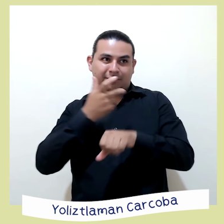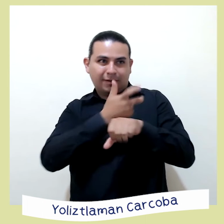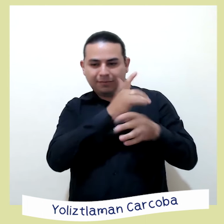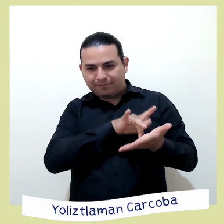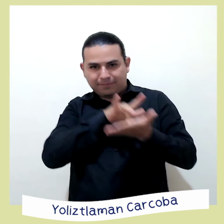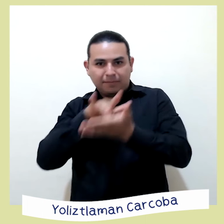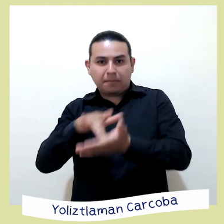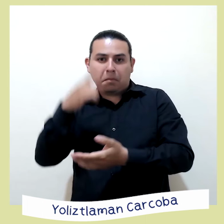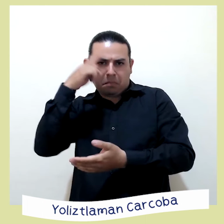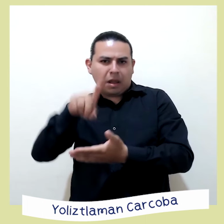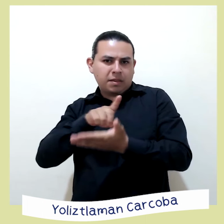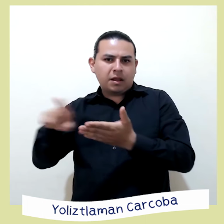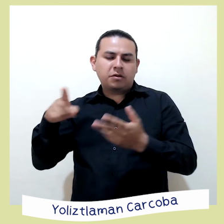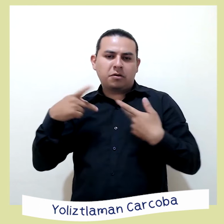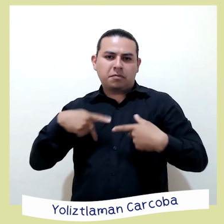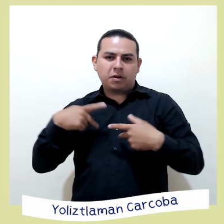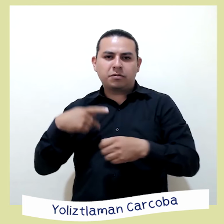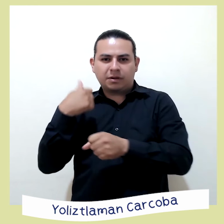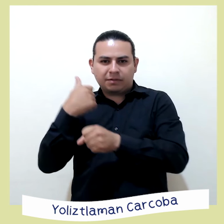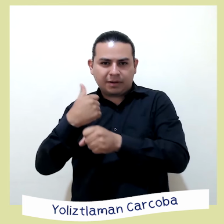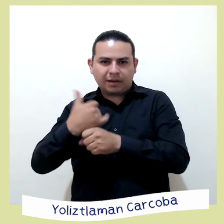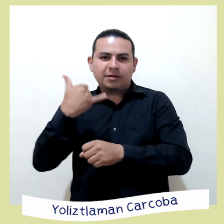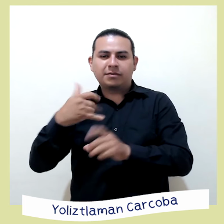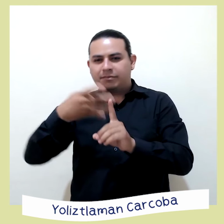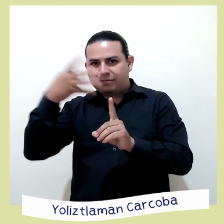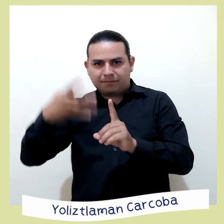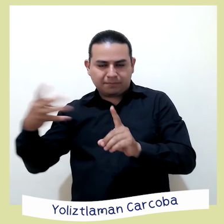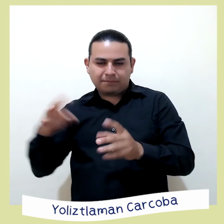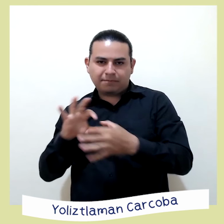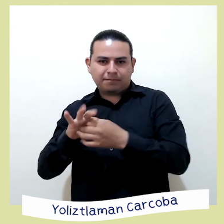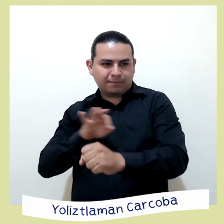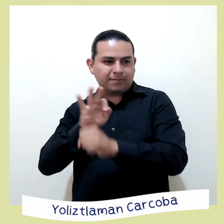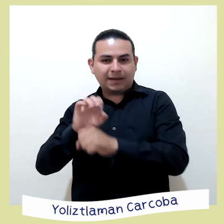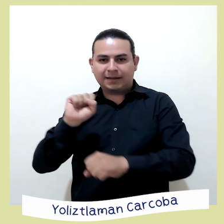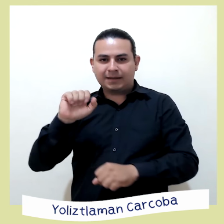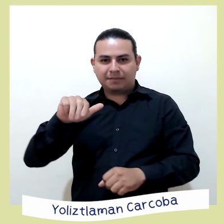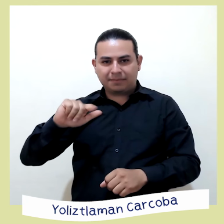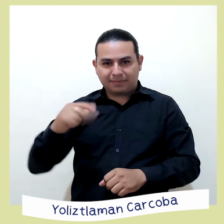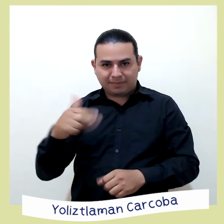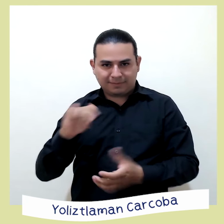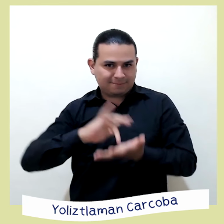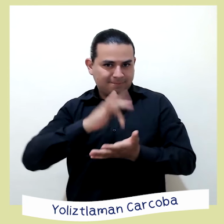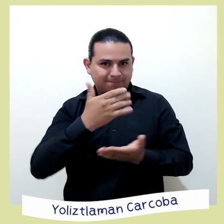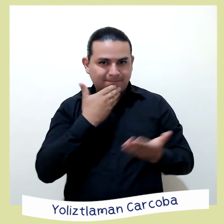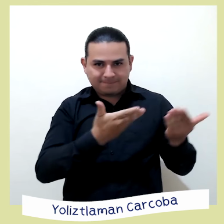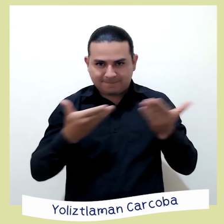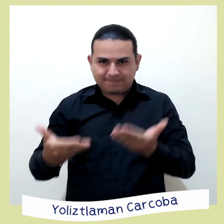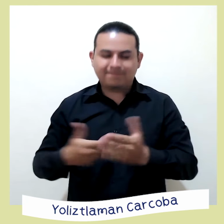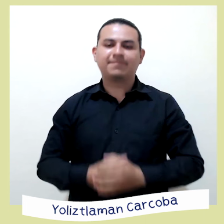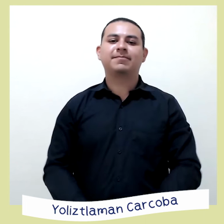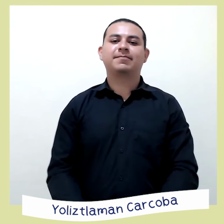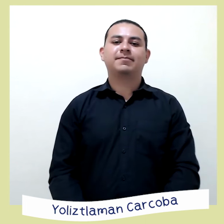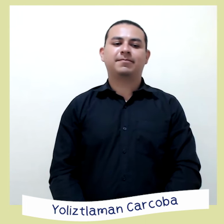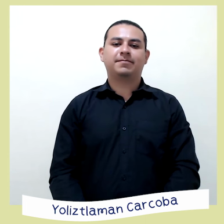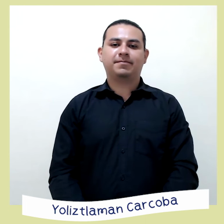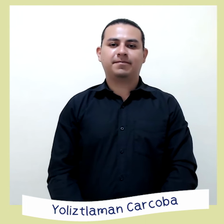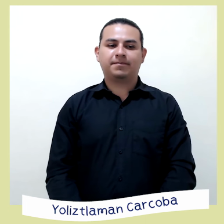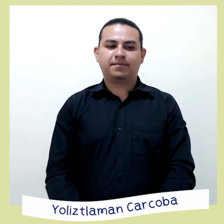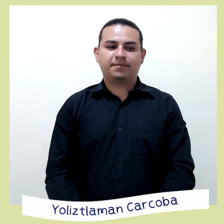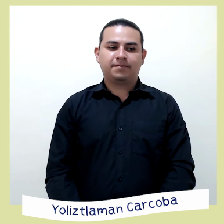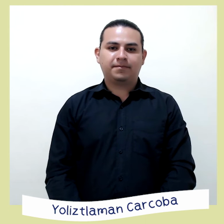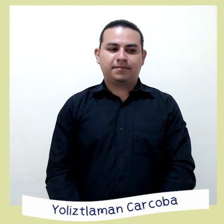el reconocimiento del Fondo Internacional Trans y del Latin American Pride por su labor por los derechos